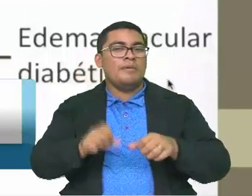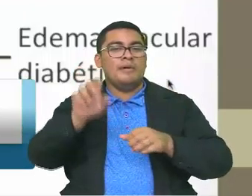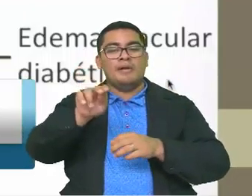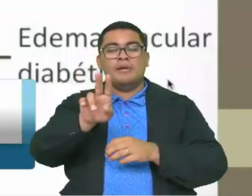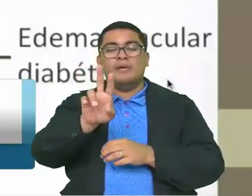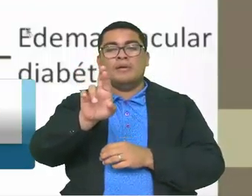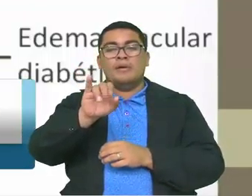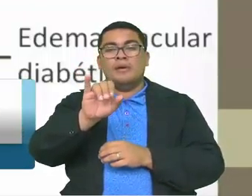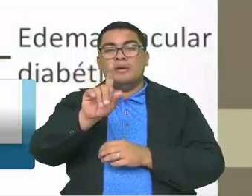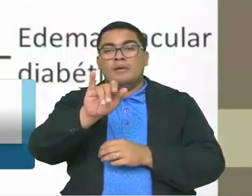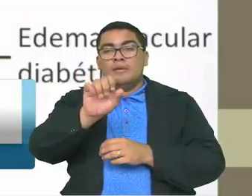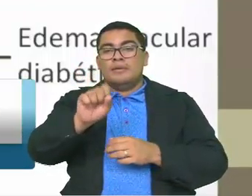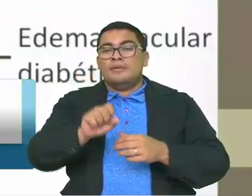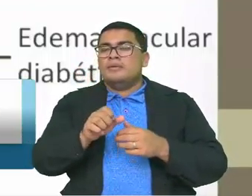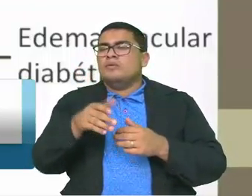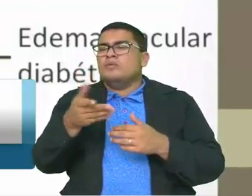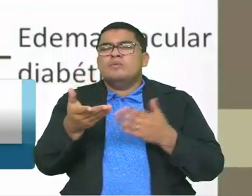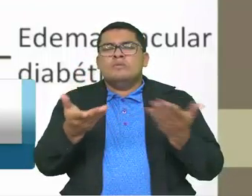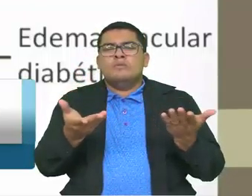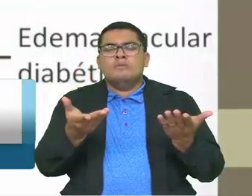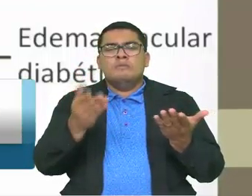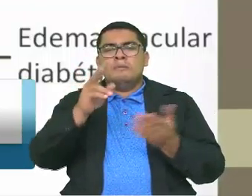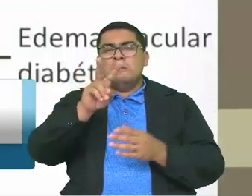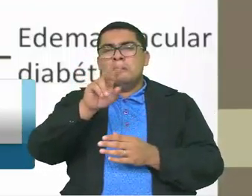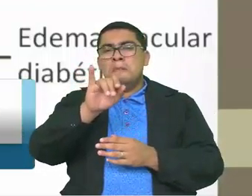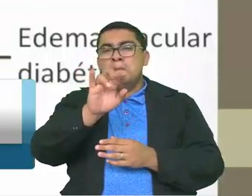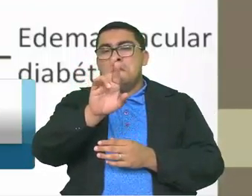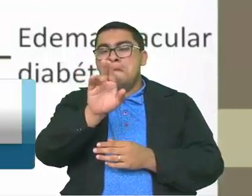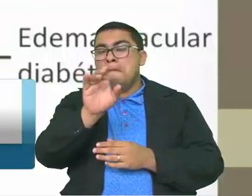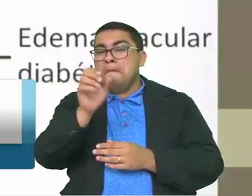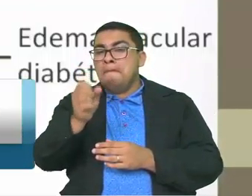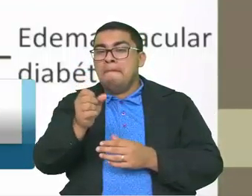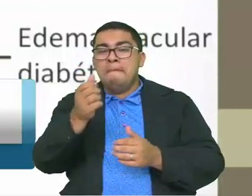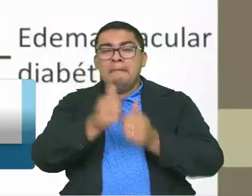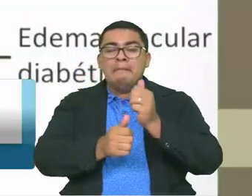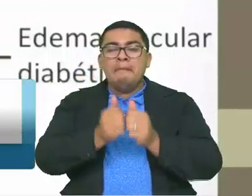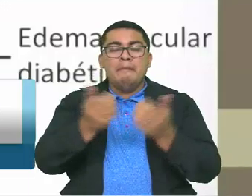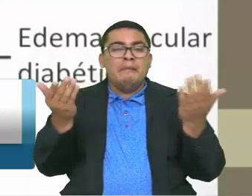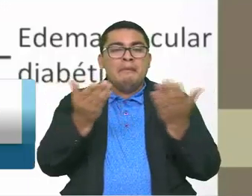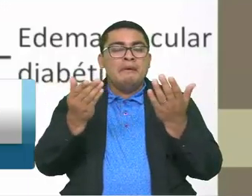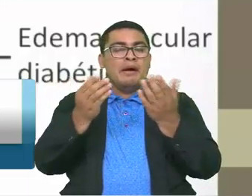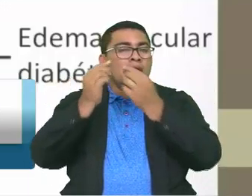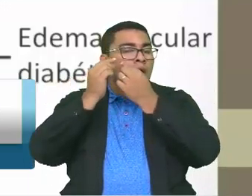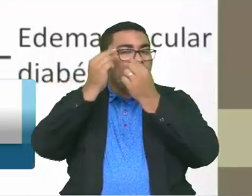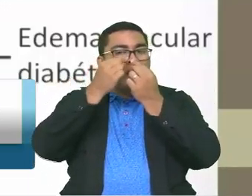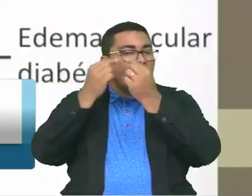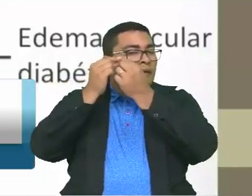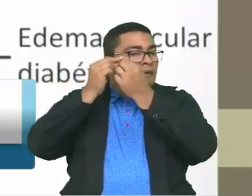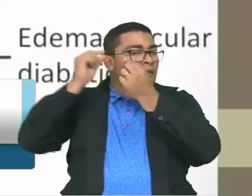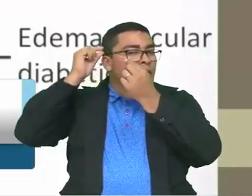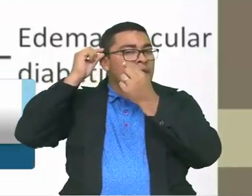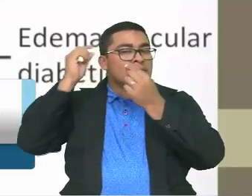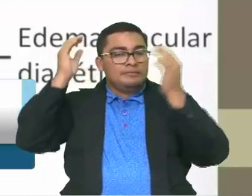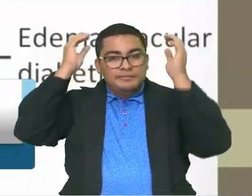qué es que ¿cuál es la relación que existe entre una enfermedad viral y el